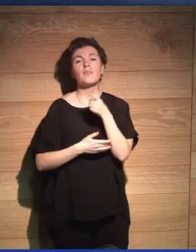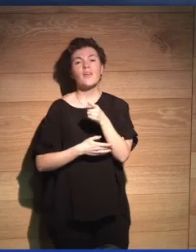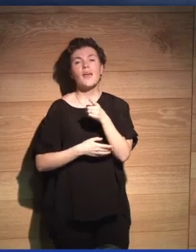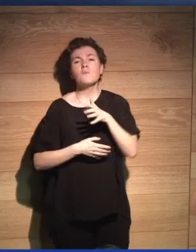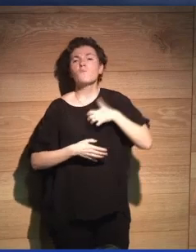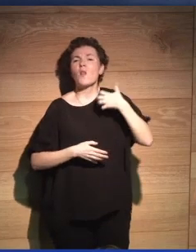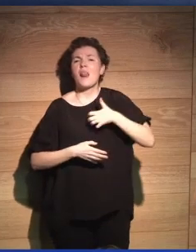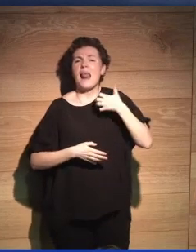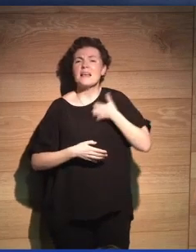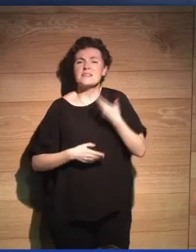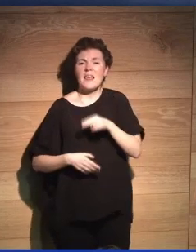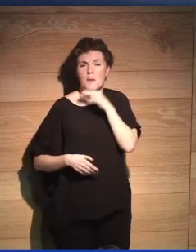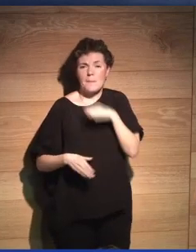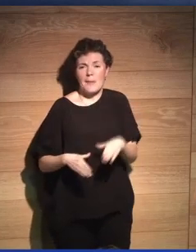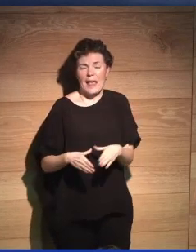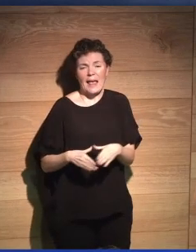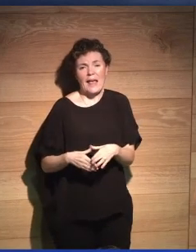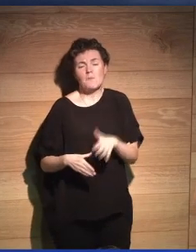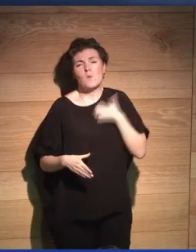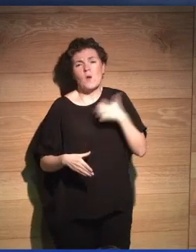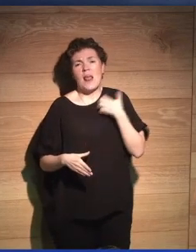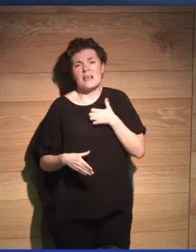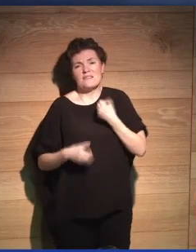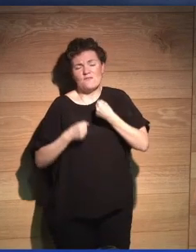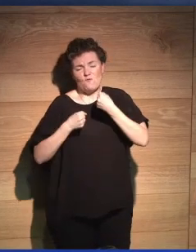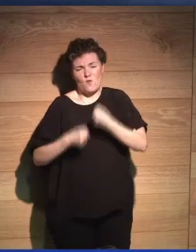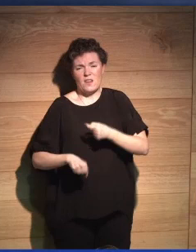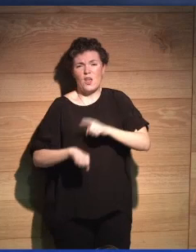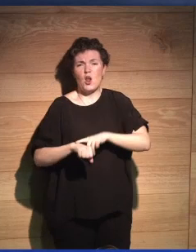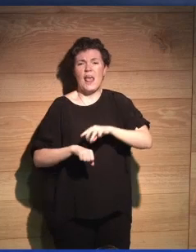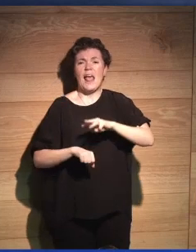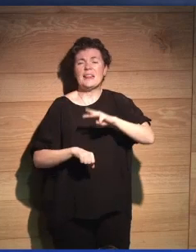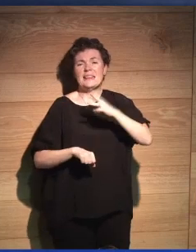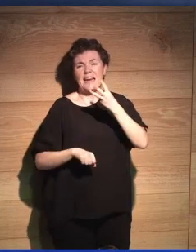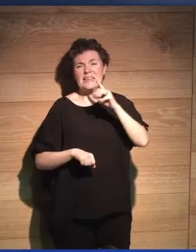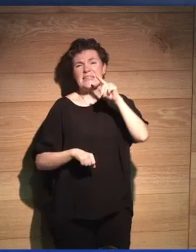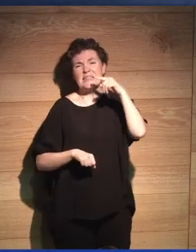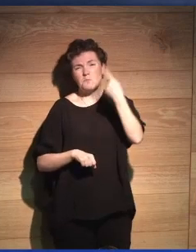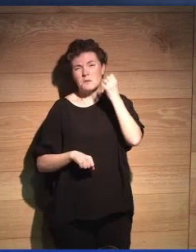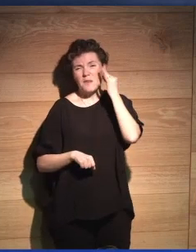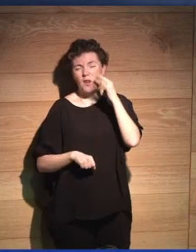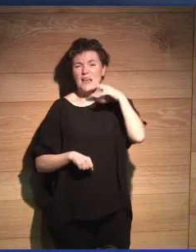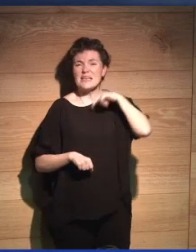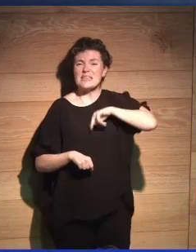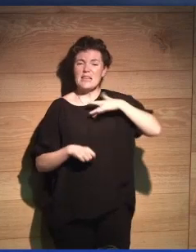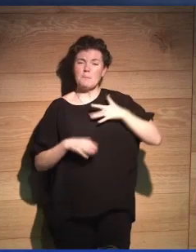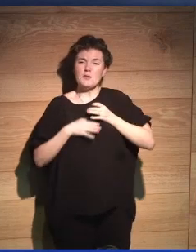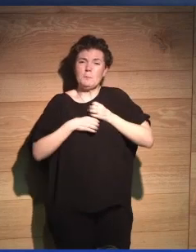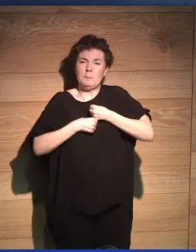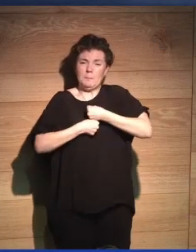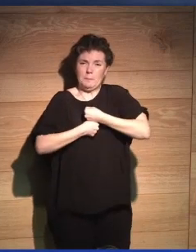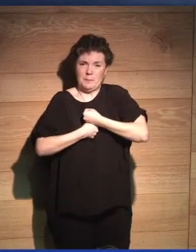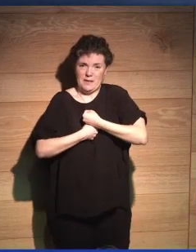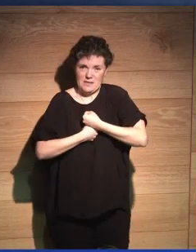las molestias de la vejiga. Media hora después, hacia las 3, sintió una gran opresión en el pecho.